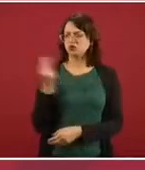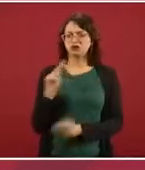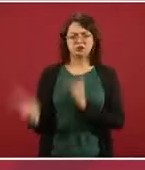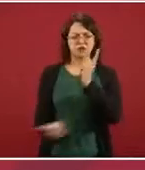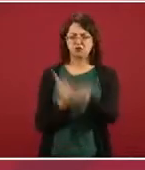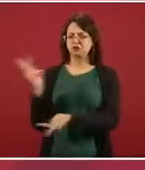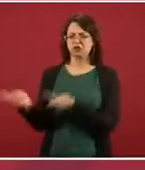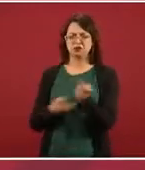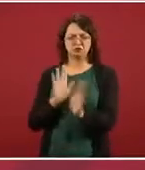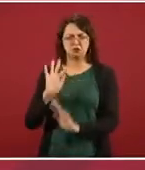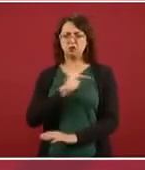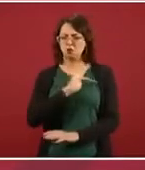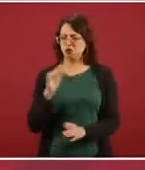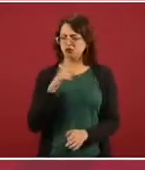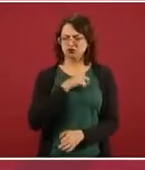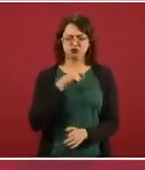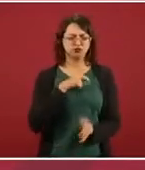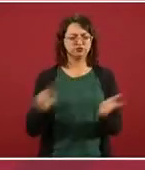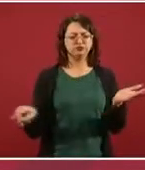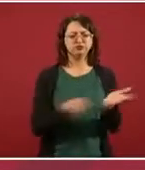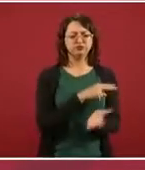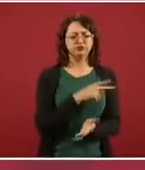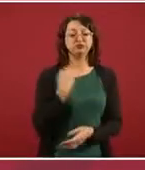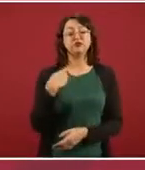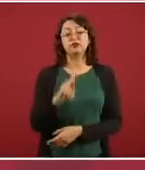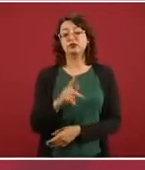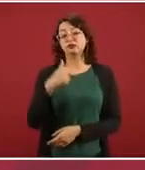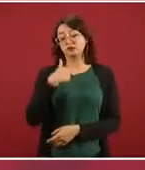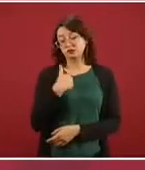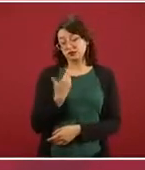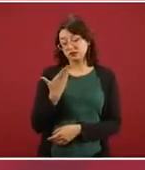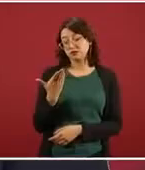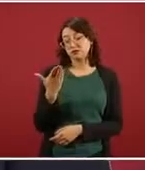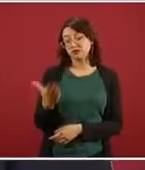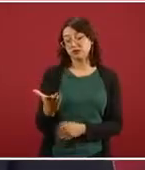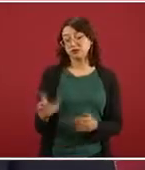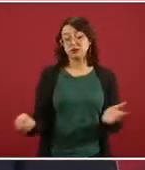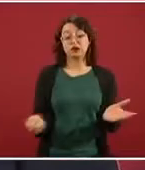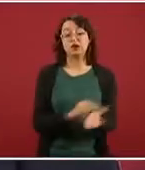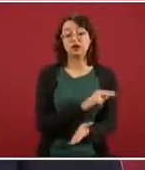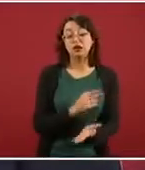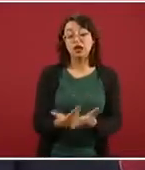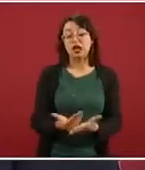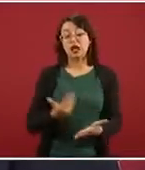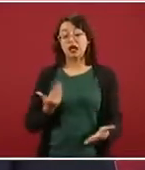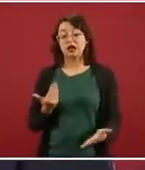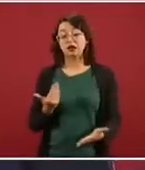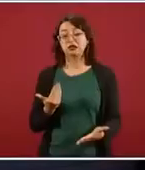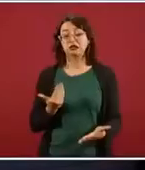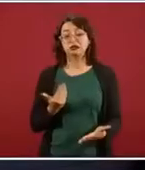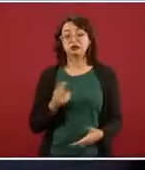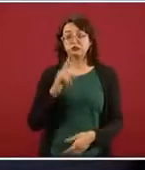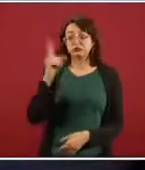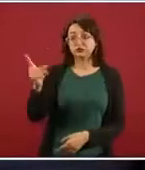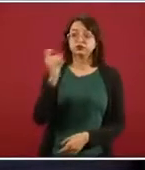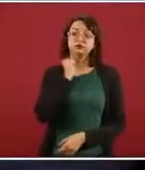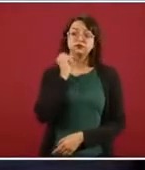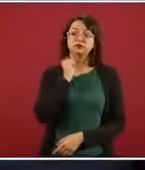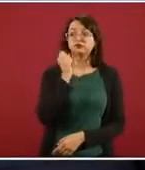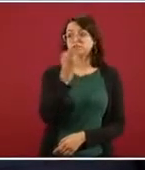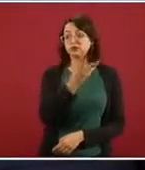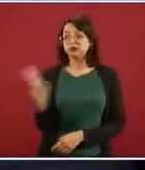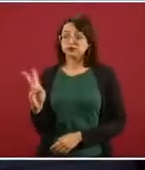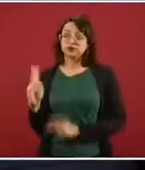estoy pidiéndole a Jesús que antes de firmar haya